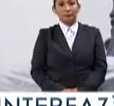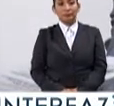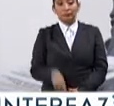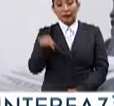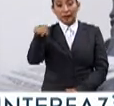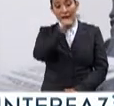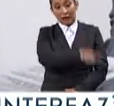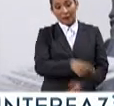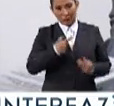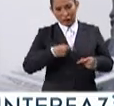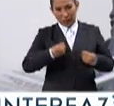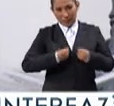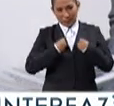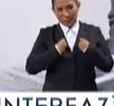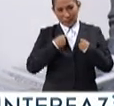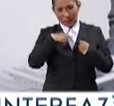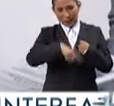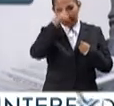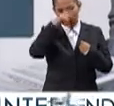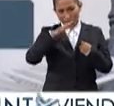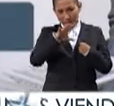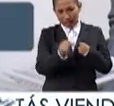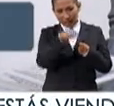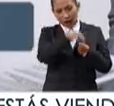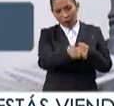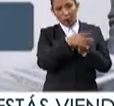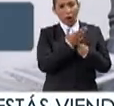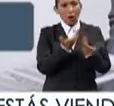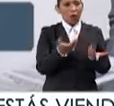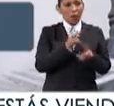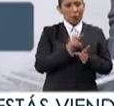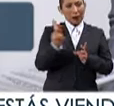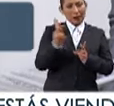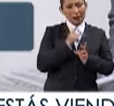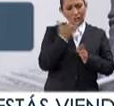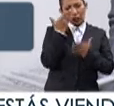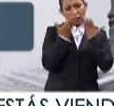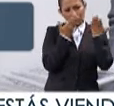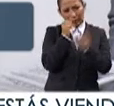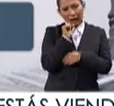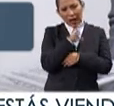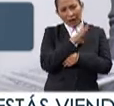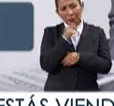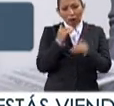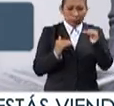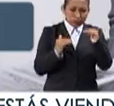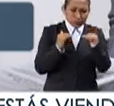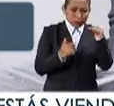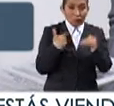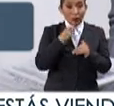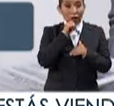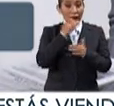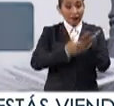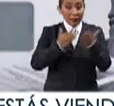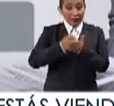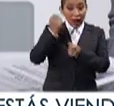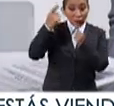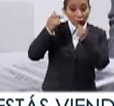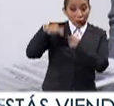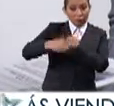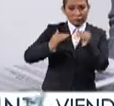cursa en promedio 9 grados educativos muy similar a la nacional pero también tenemos tasas de analfabetismo